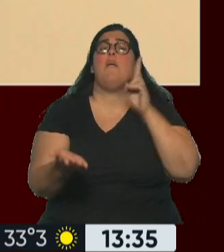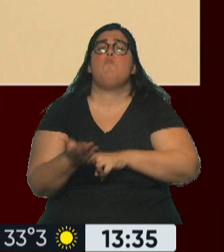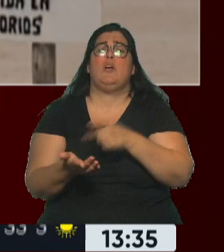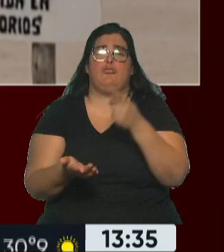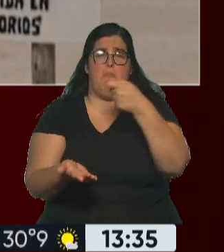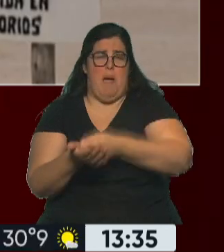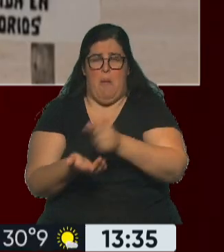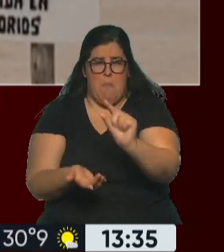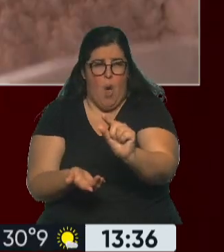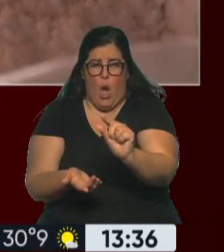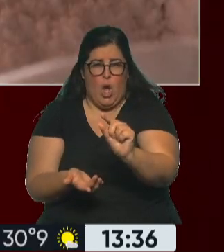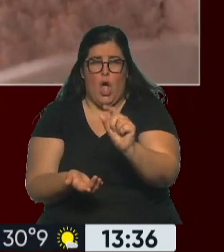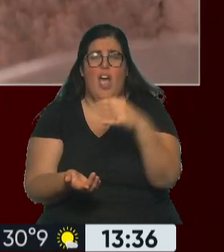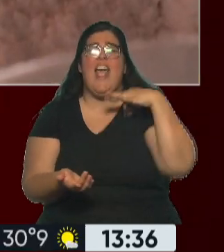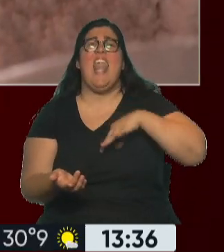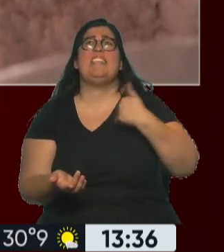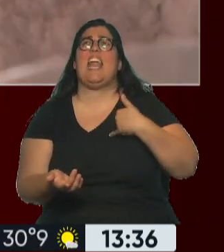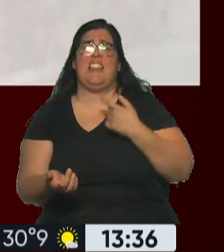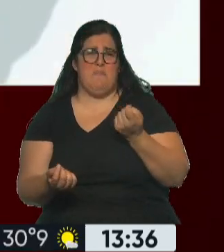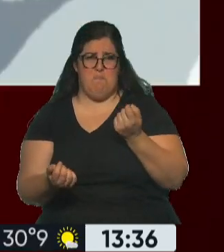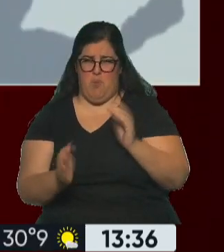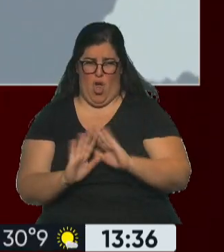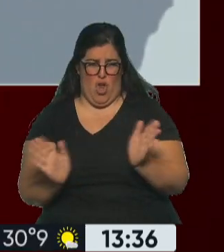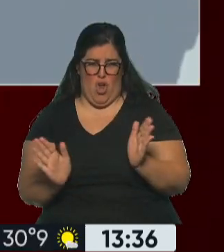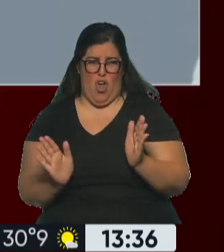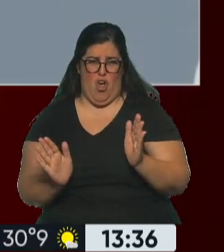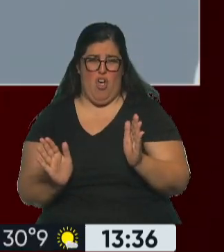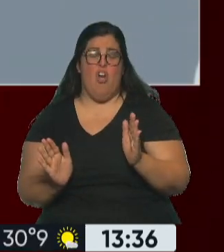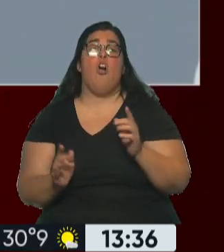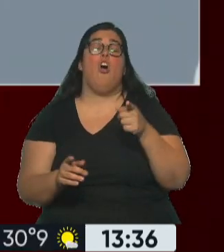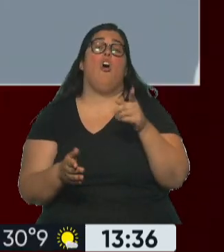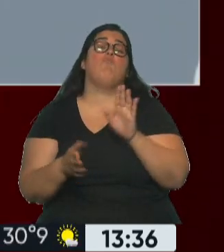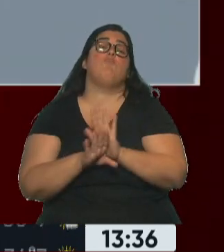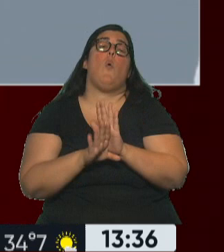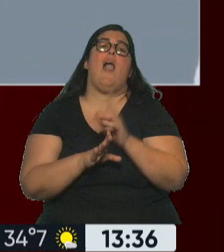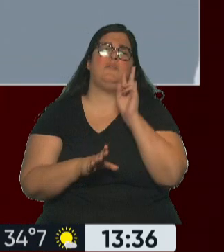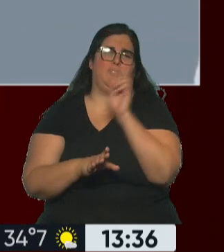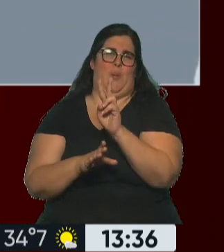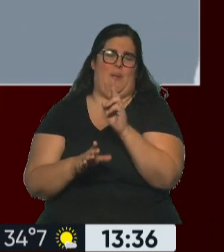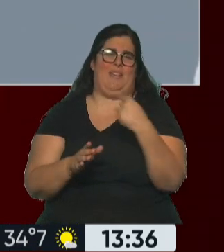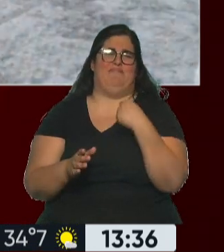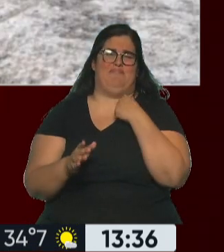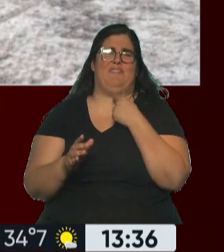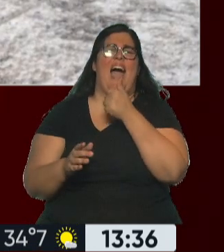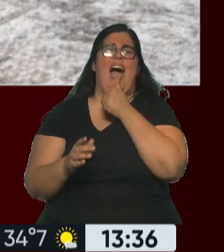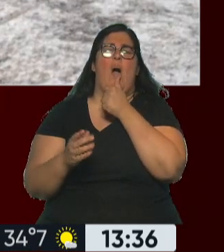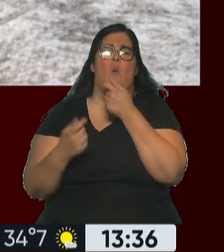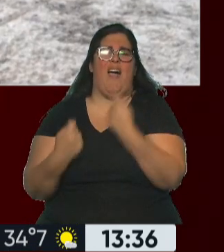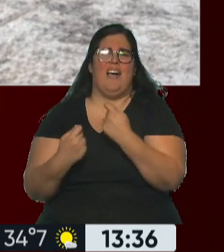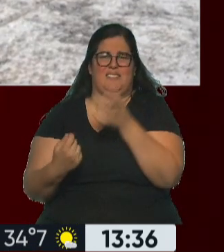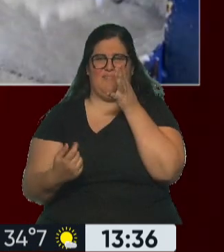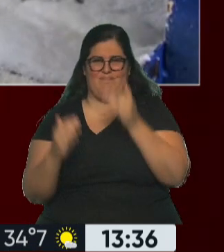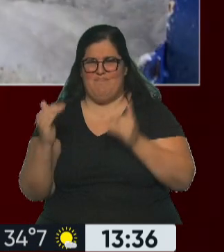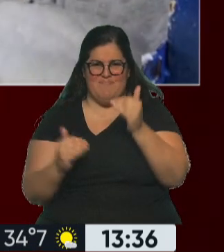dividendos. Sí tienen también pasivos ambientales muy fuertes, que se vio en el informe por el consumo del agua, y además en la gestión